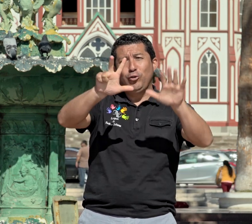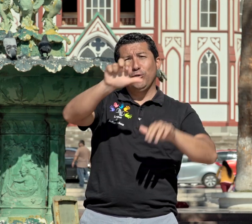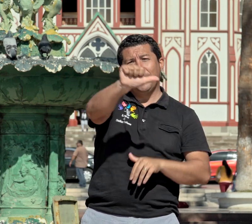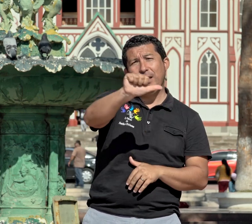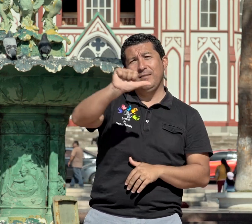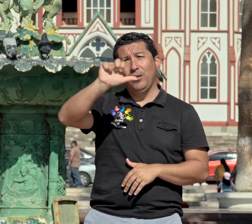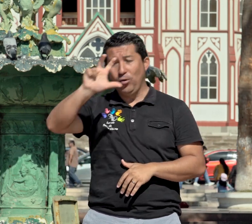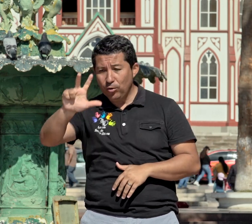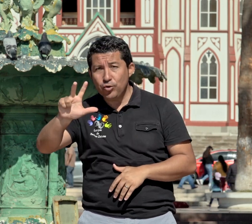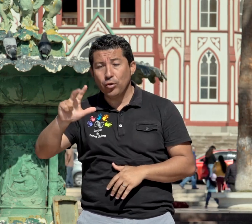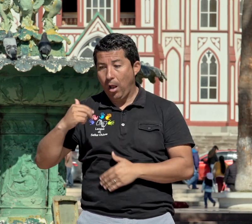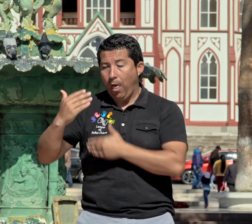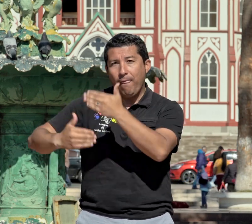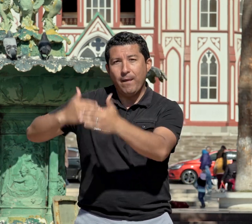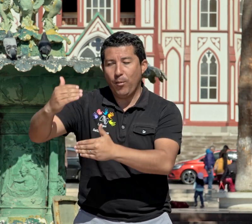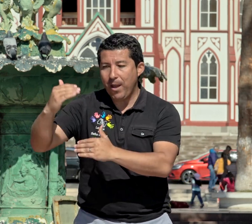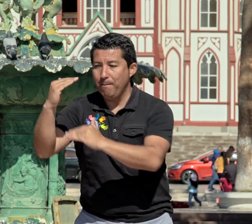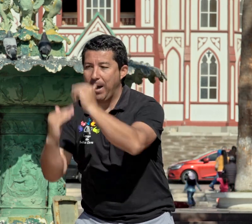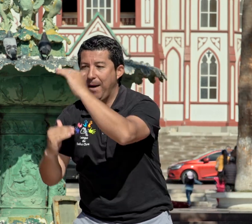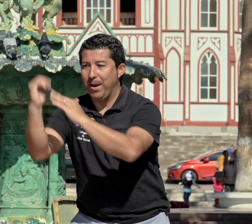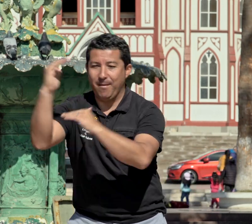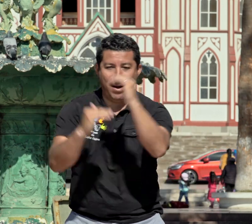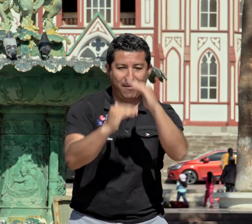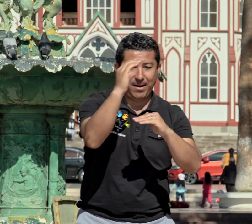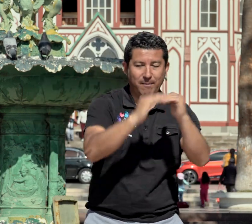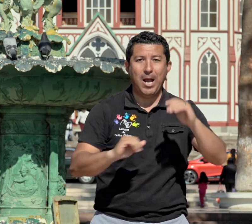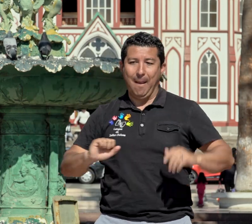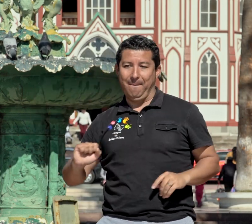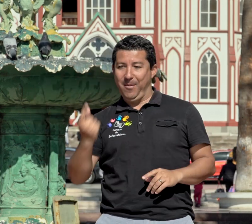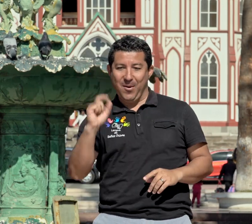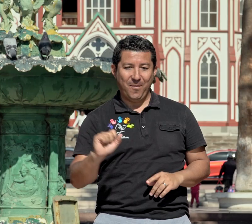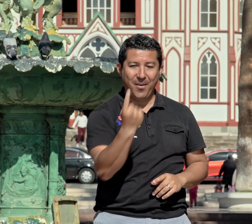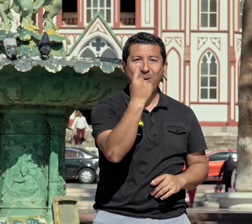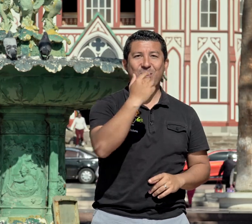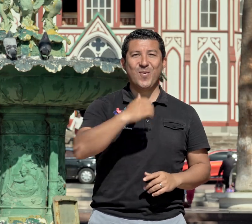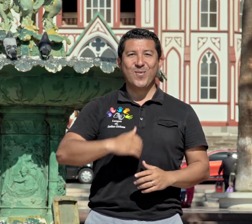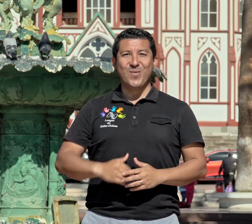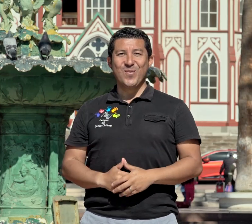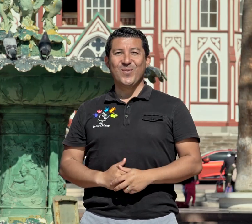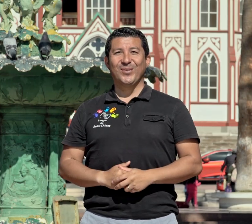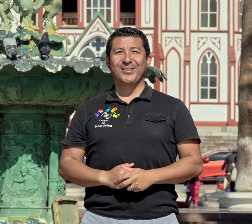construyeron tras el terremoto de 1868